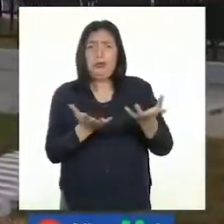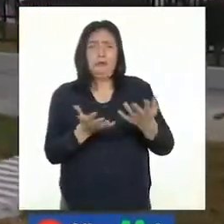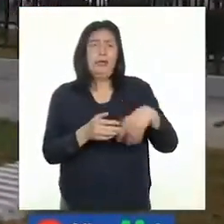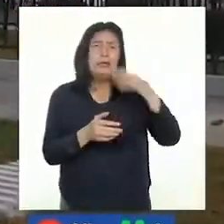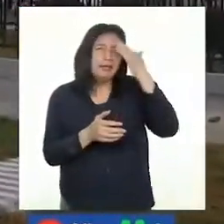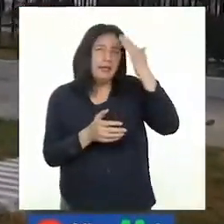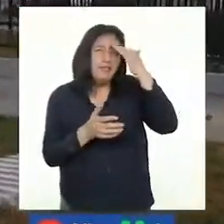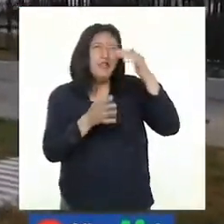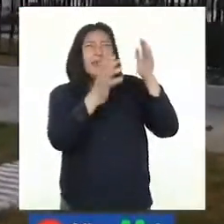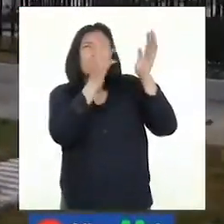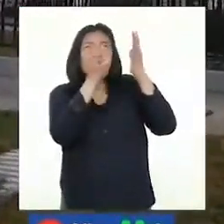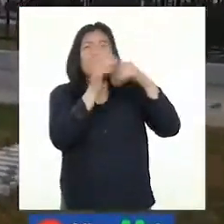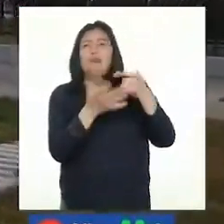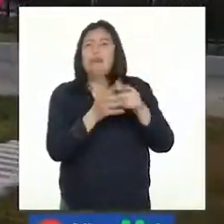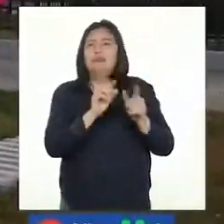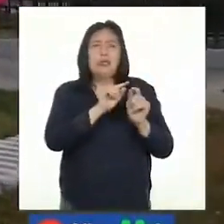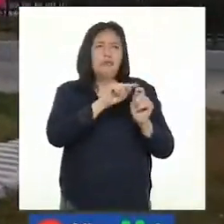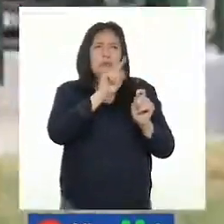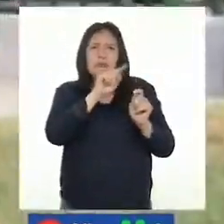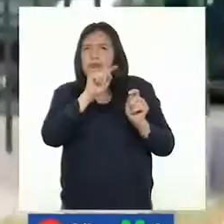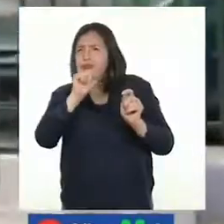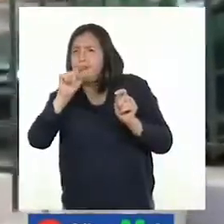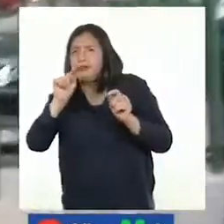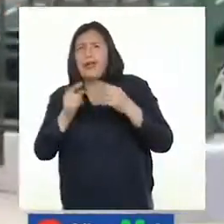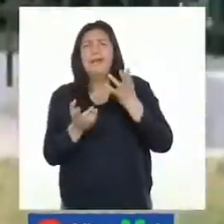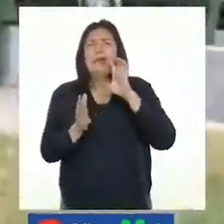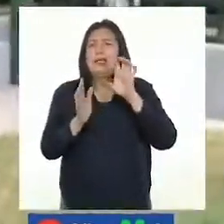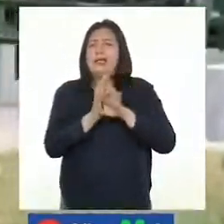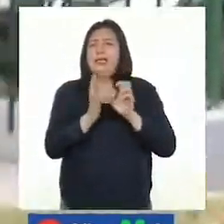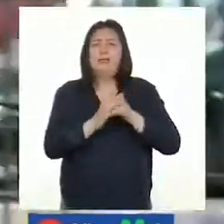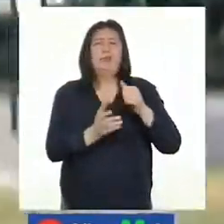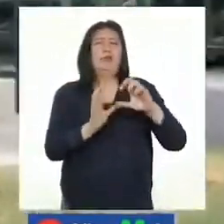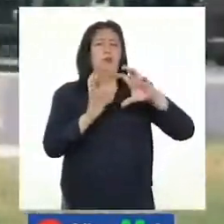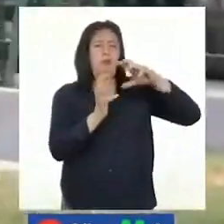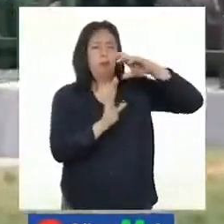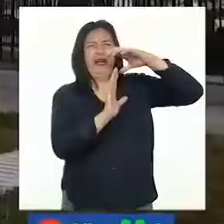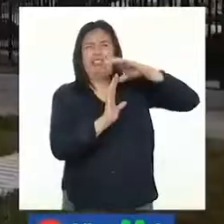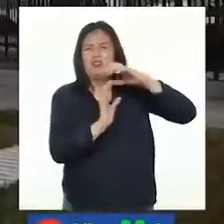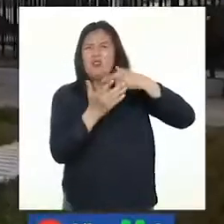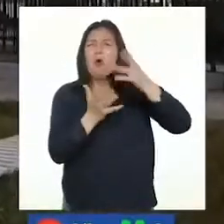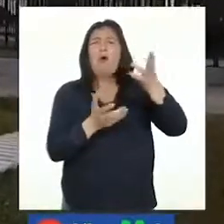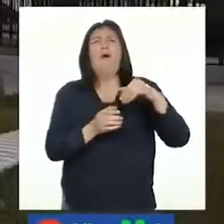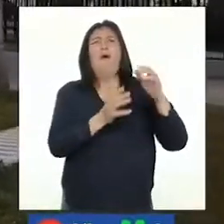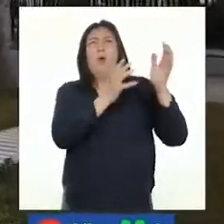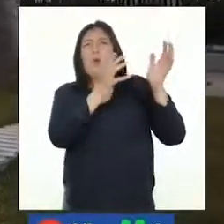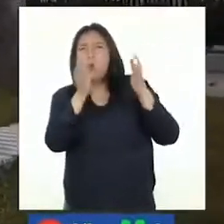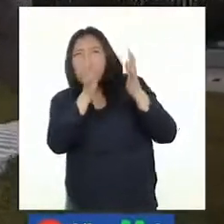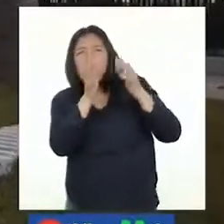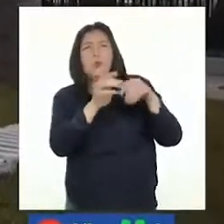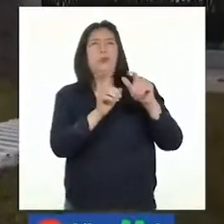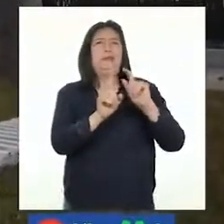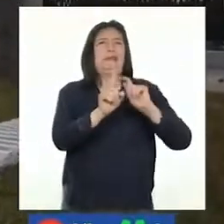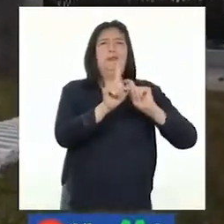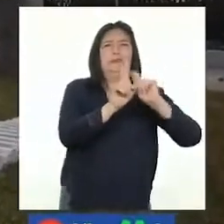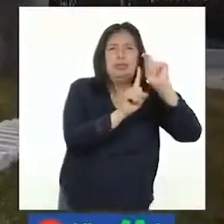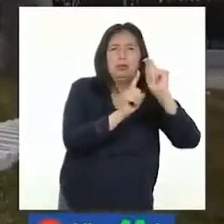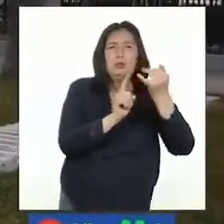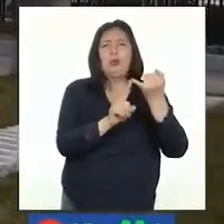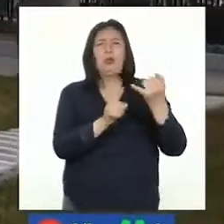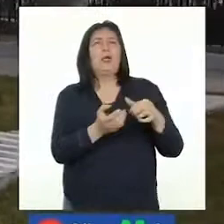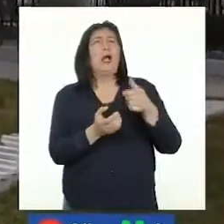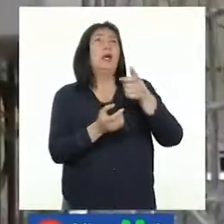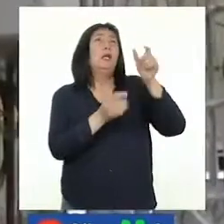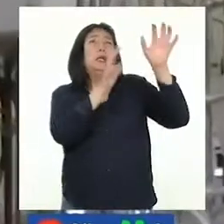que miden variables meteorológicas, como la presión, el viento, la temperatura,